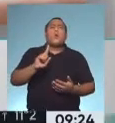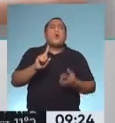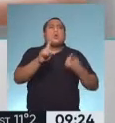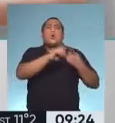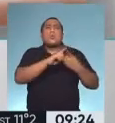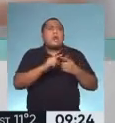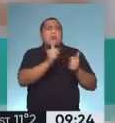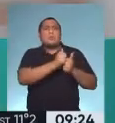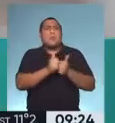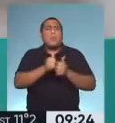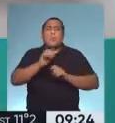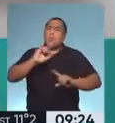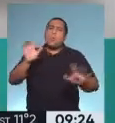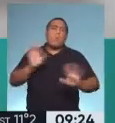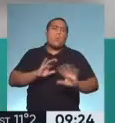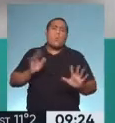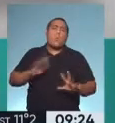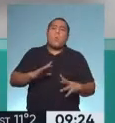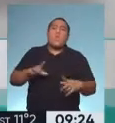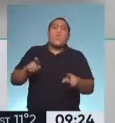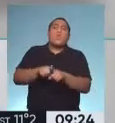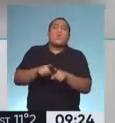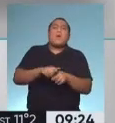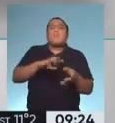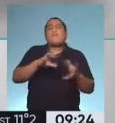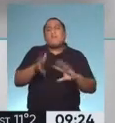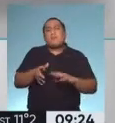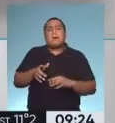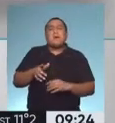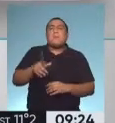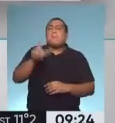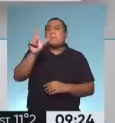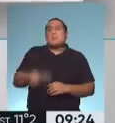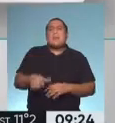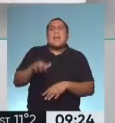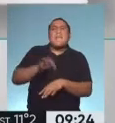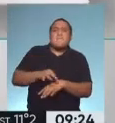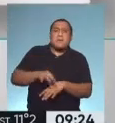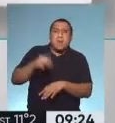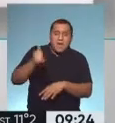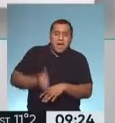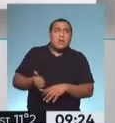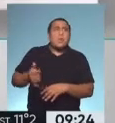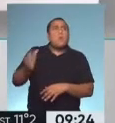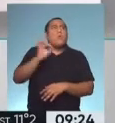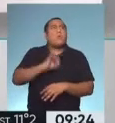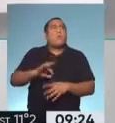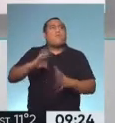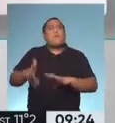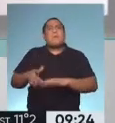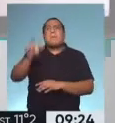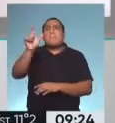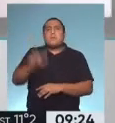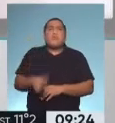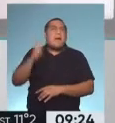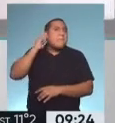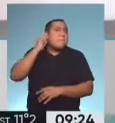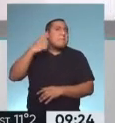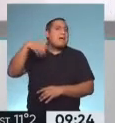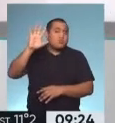personas o sea como si fueran una persona digamos por una enfermedad o como si fuera una persona de edad